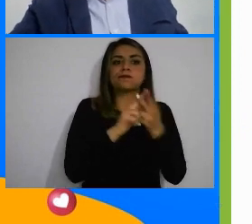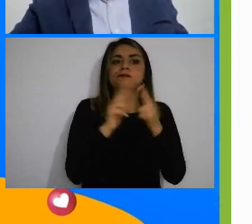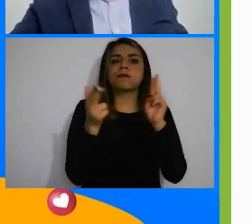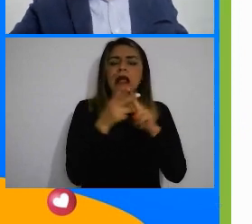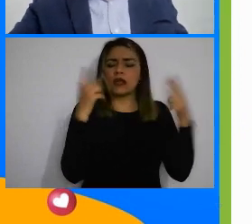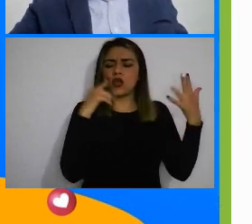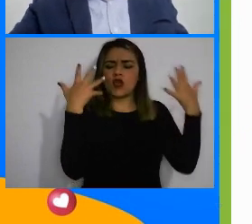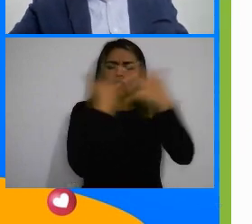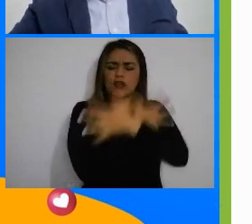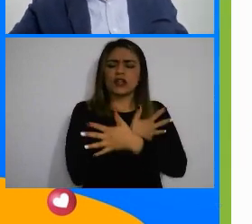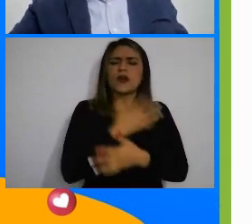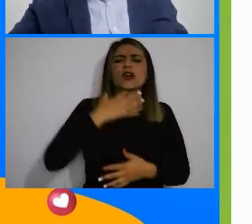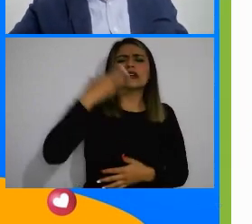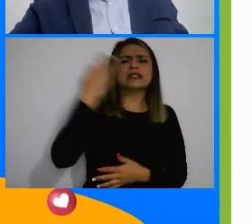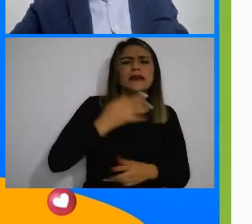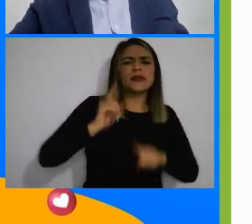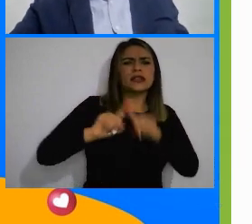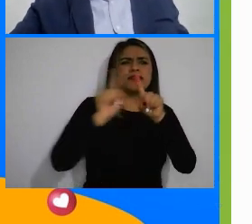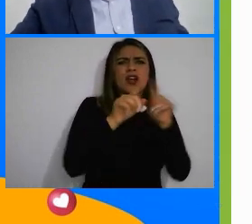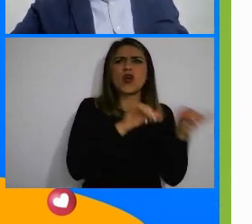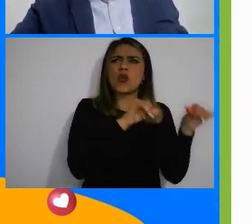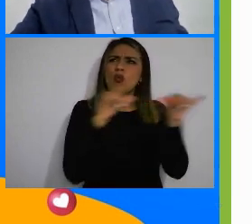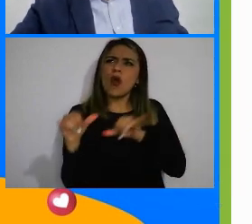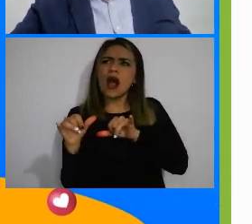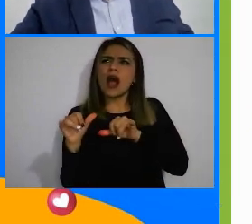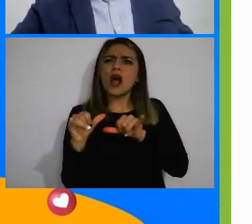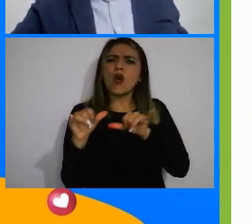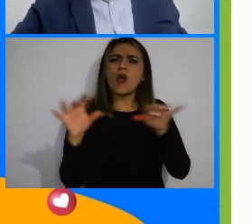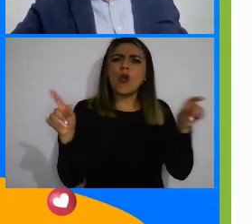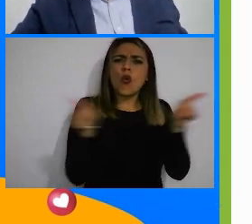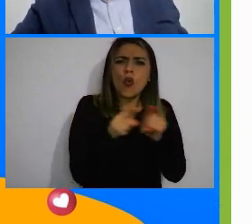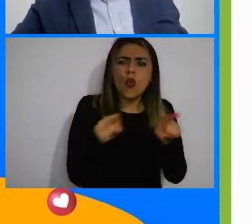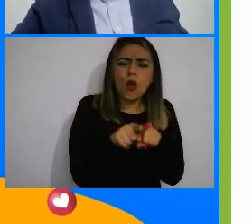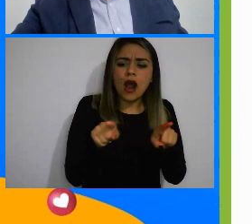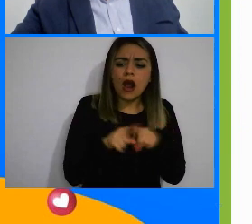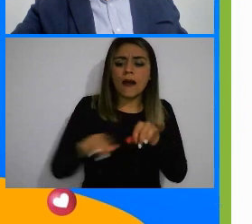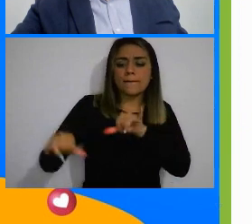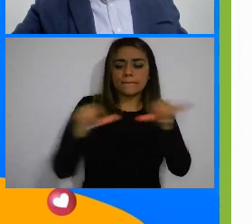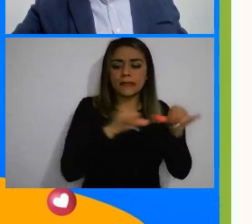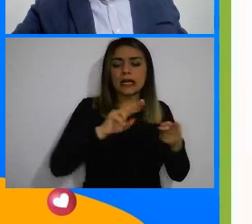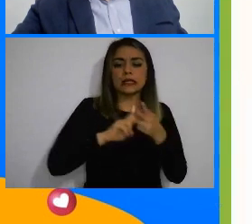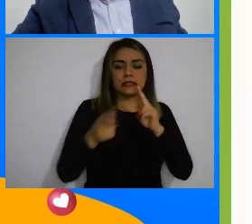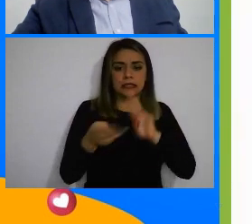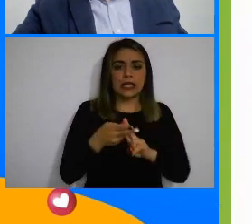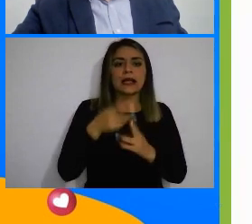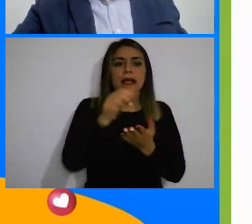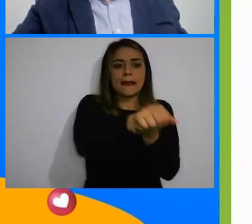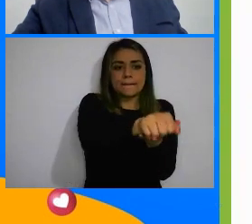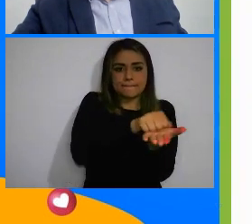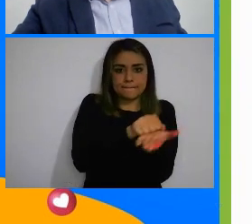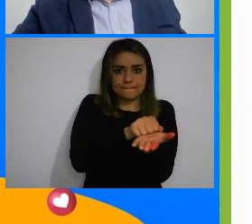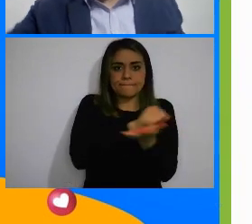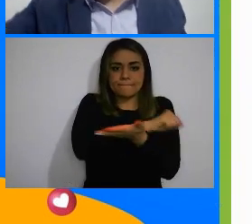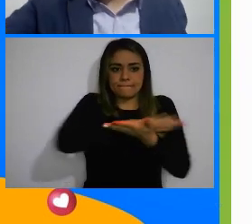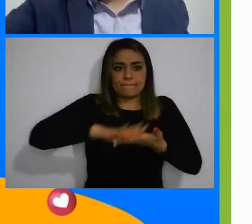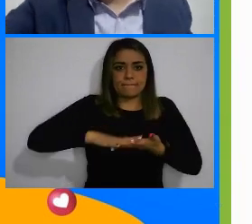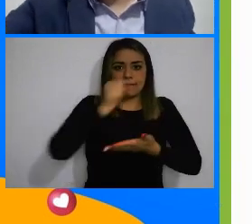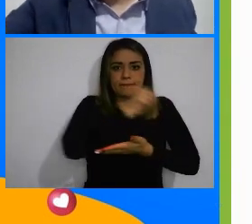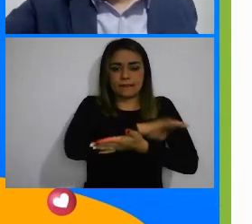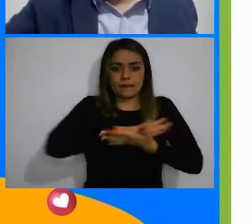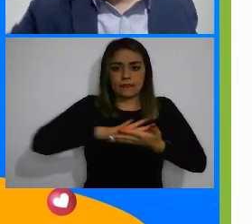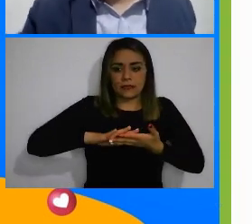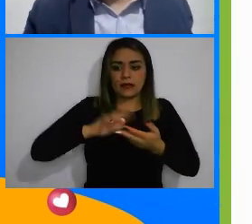que decimos que a veces son parecidos, son muy iguales, ¿sí? Y entonces hablamos de las sabanas, las llanuras y las